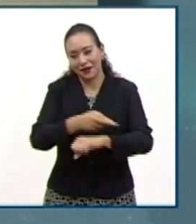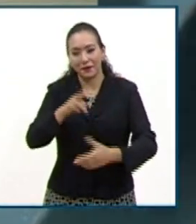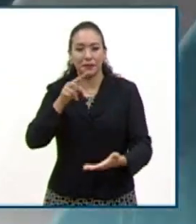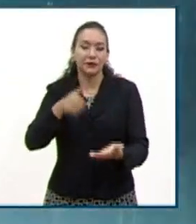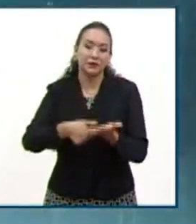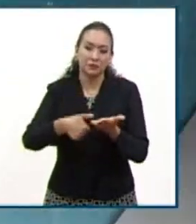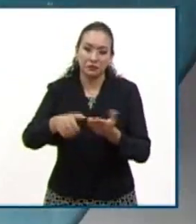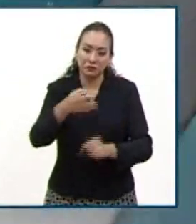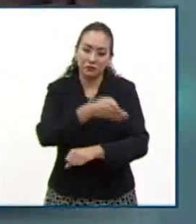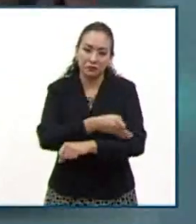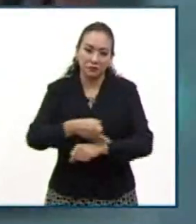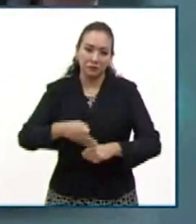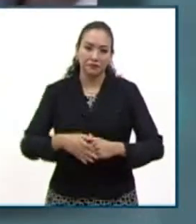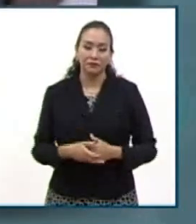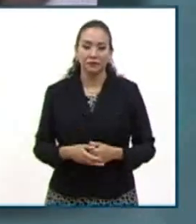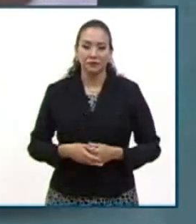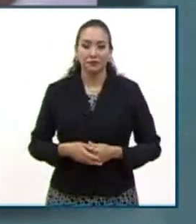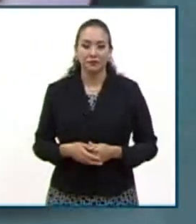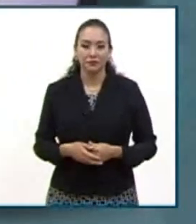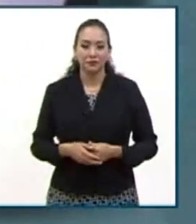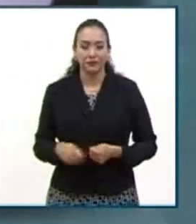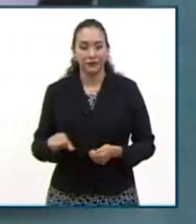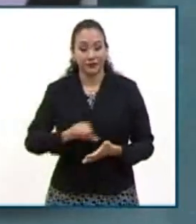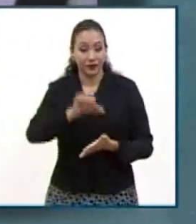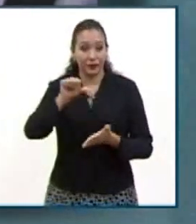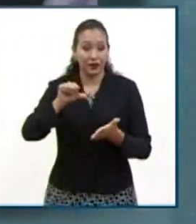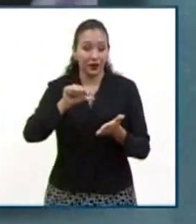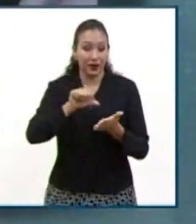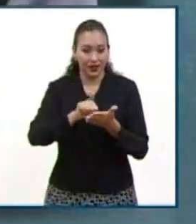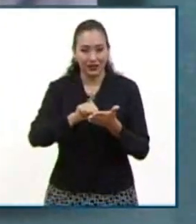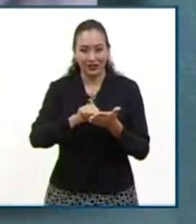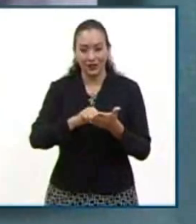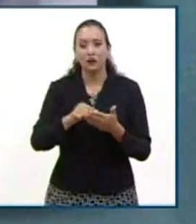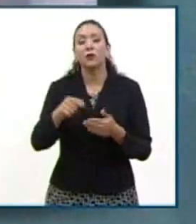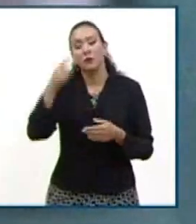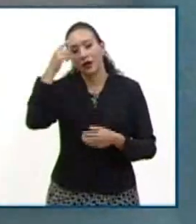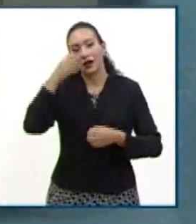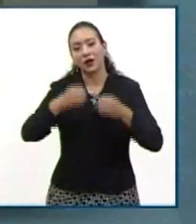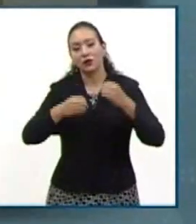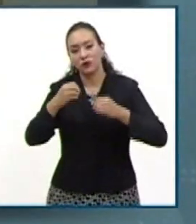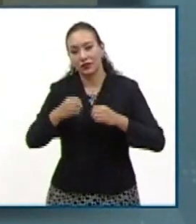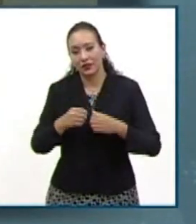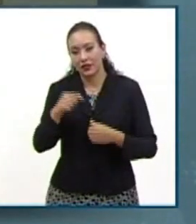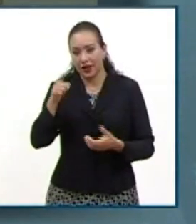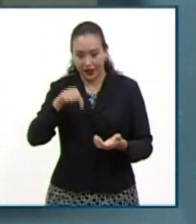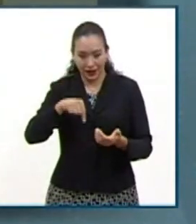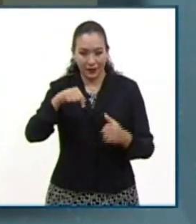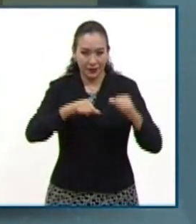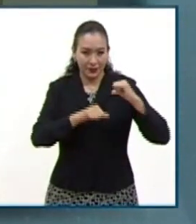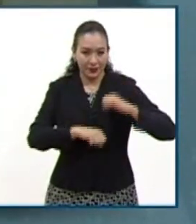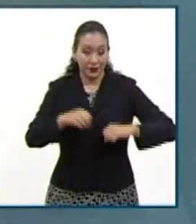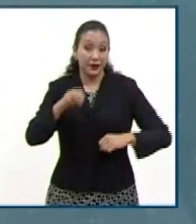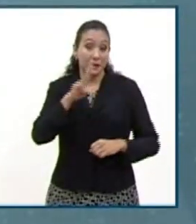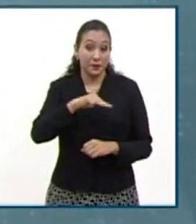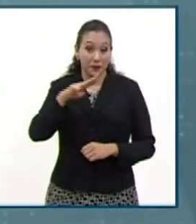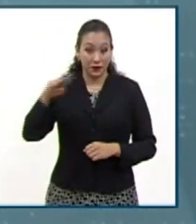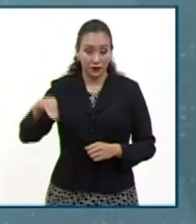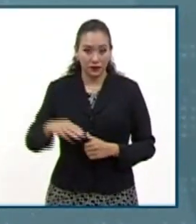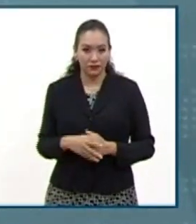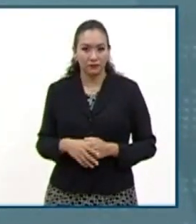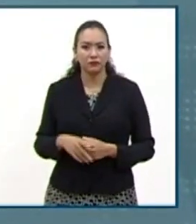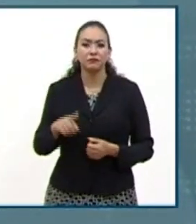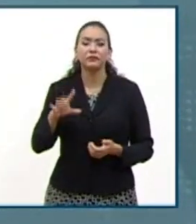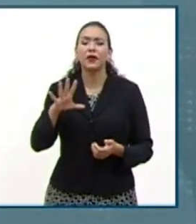Familiares. El Centro Estatal de Justicia Alternativa y Restaurativa del Poder Judicial de Michoacán cuenta